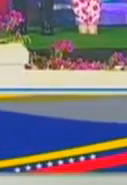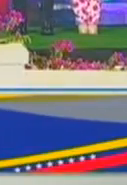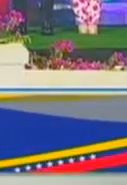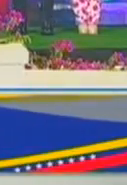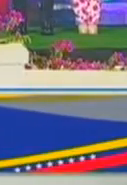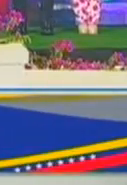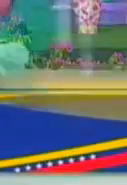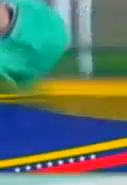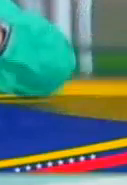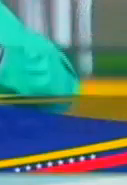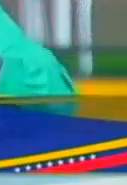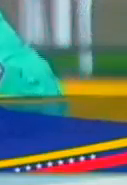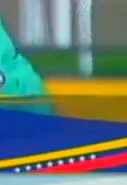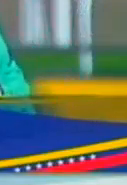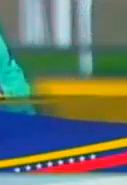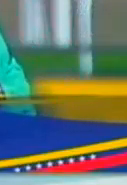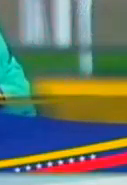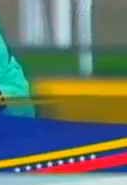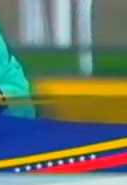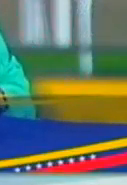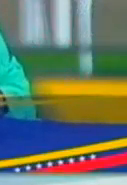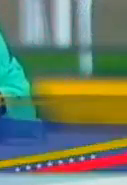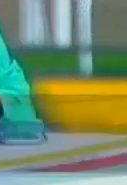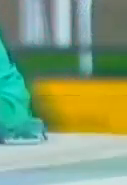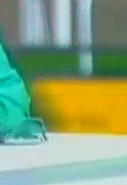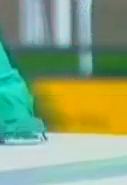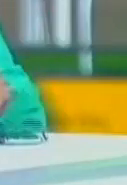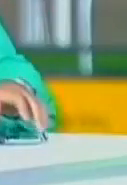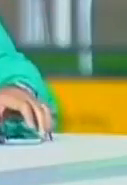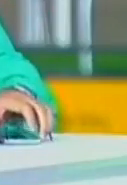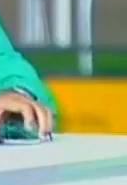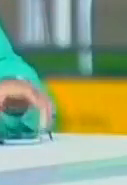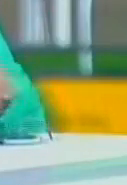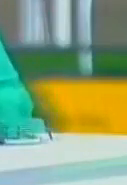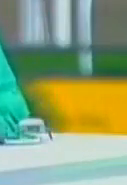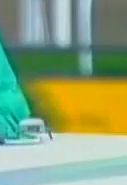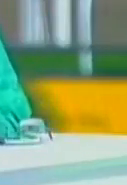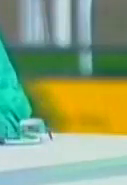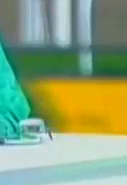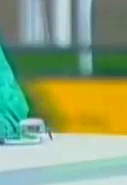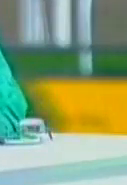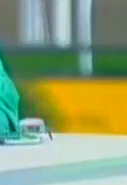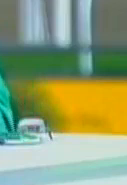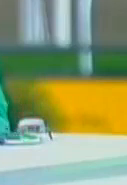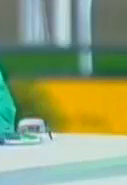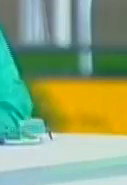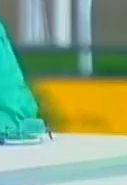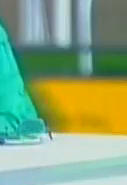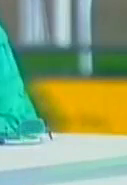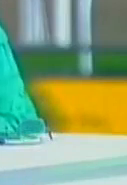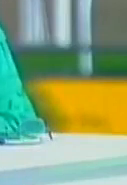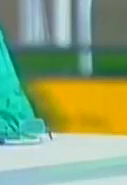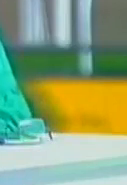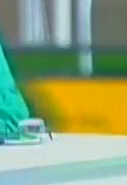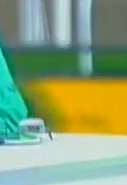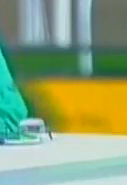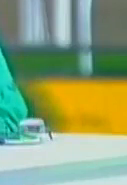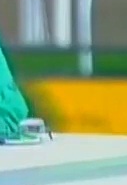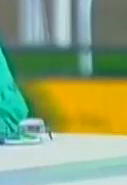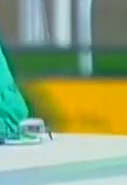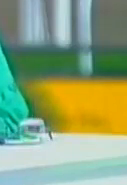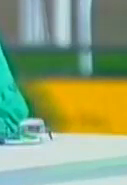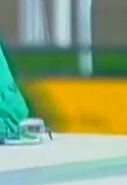Venceremos, gracias. Gracias, gracias. Estamos en tiempo también, ya son las 7 y 13 minutos.